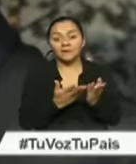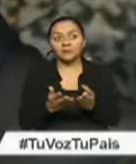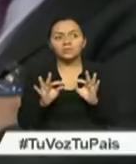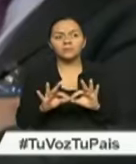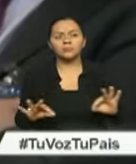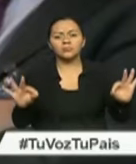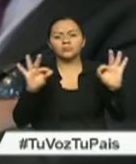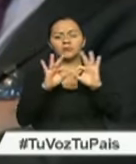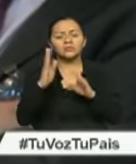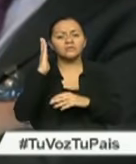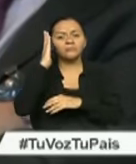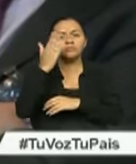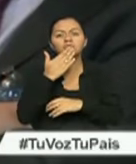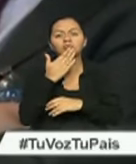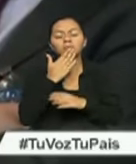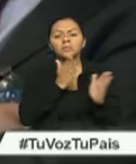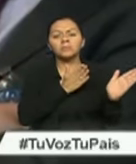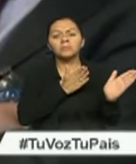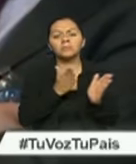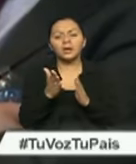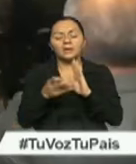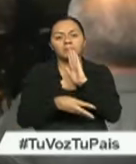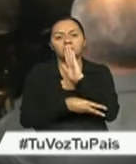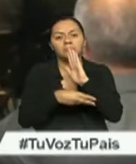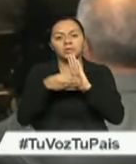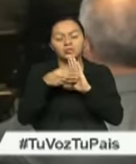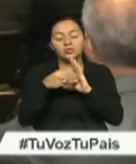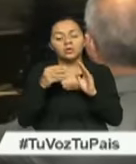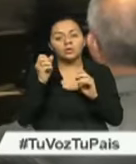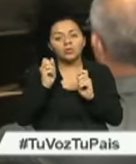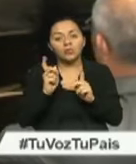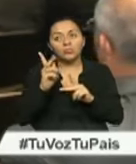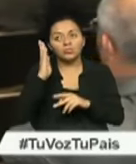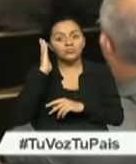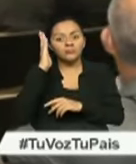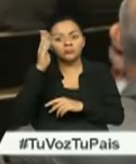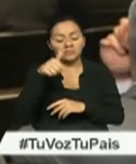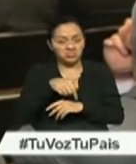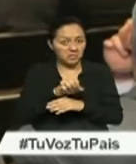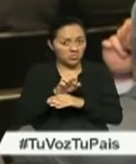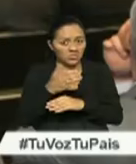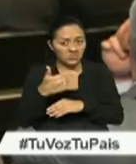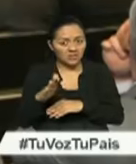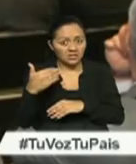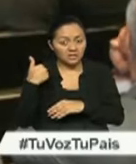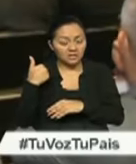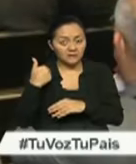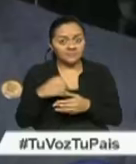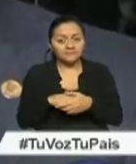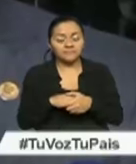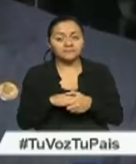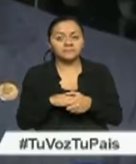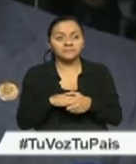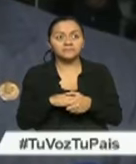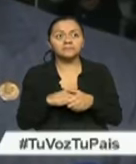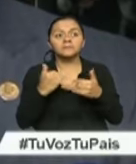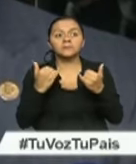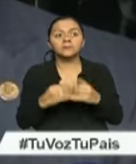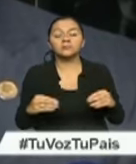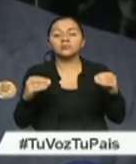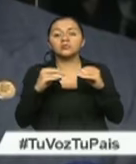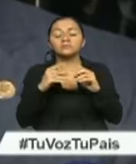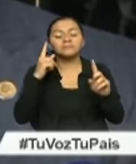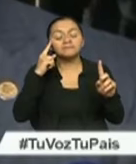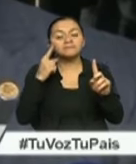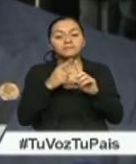los escenarios futuros de la política petrolera y las grandes oportunidades que Ecuador presenta en esta materia. Lo que creo yo